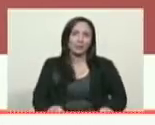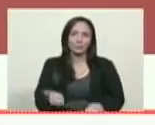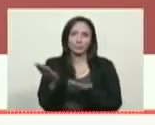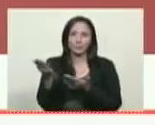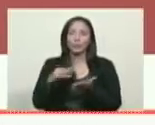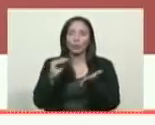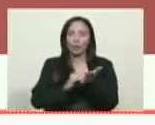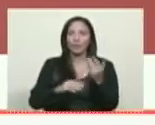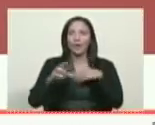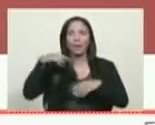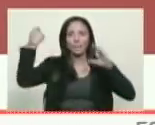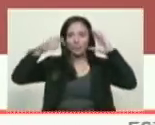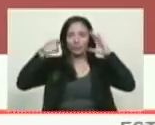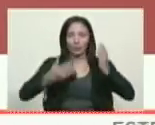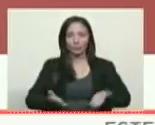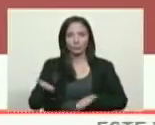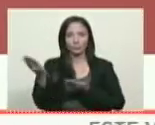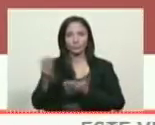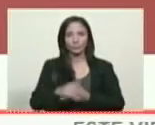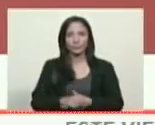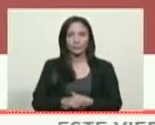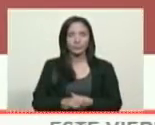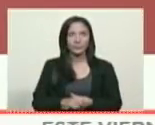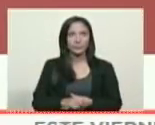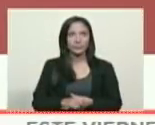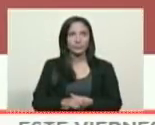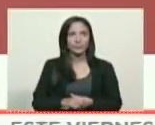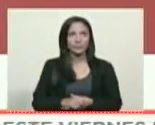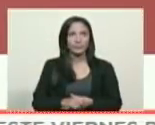otra vez del Hotel Lido de Caracas, por favor.